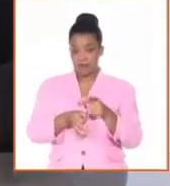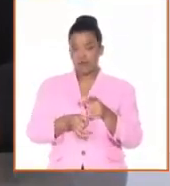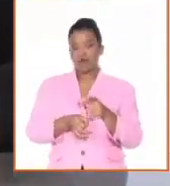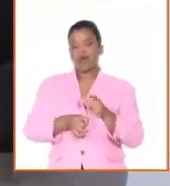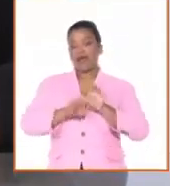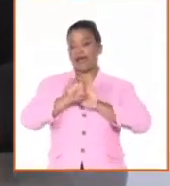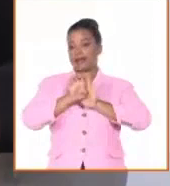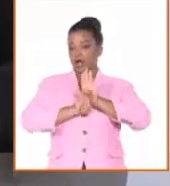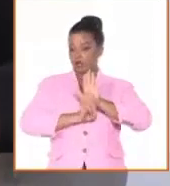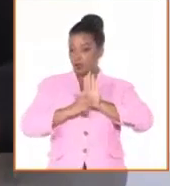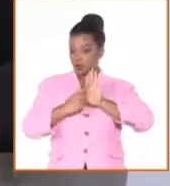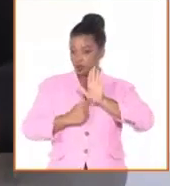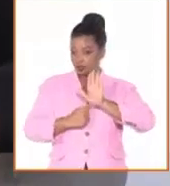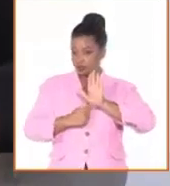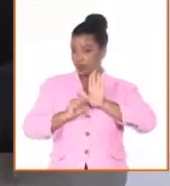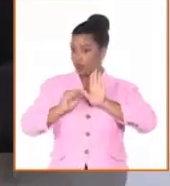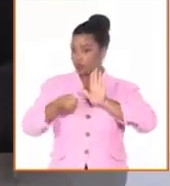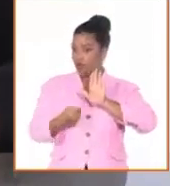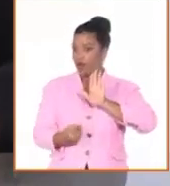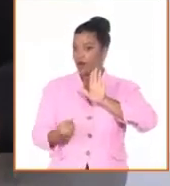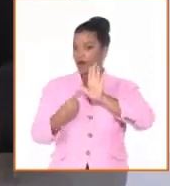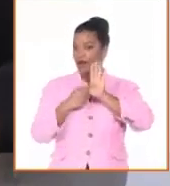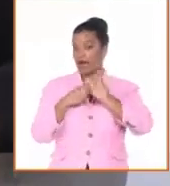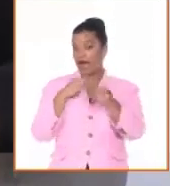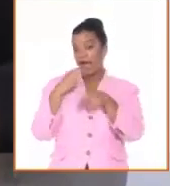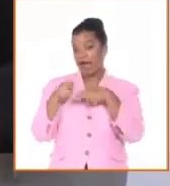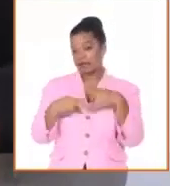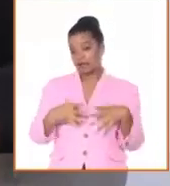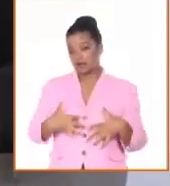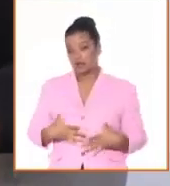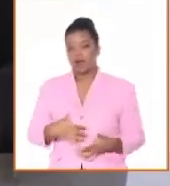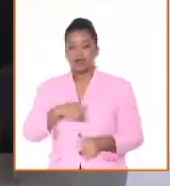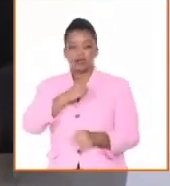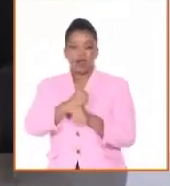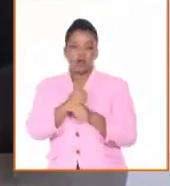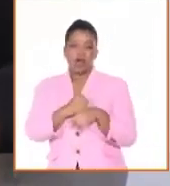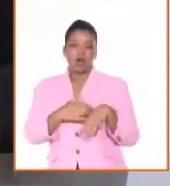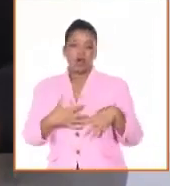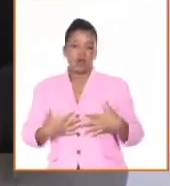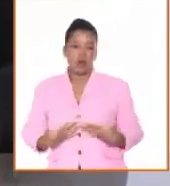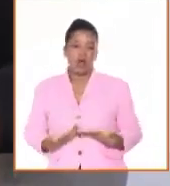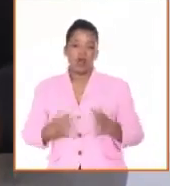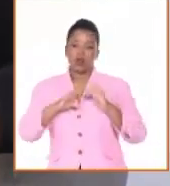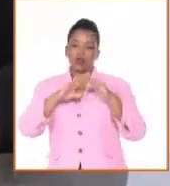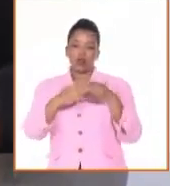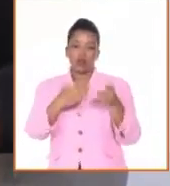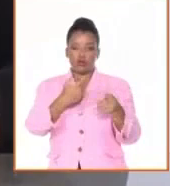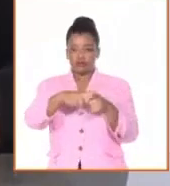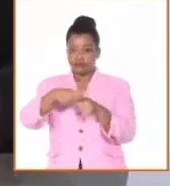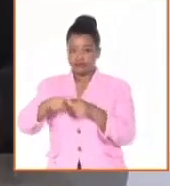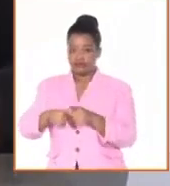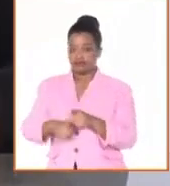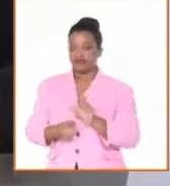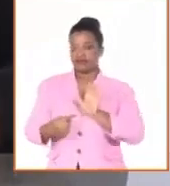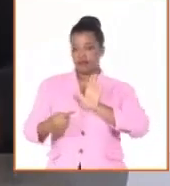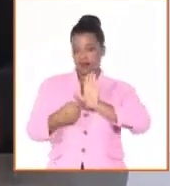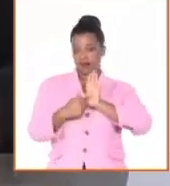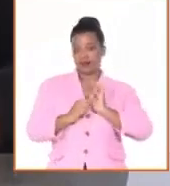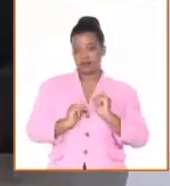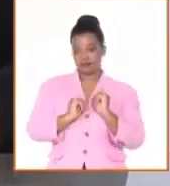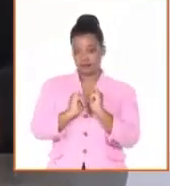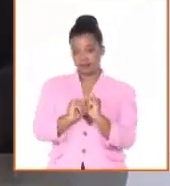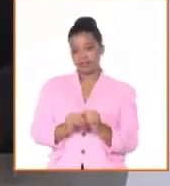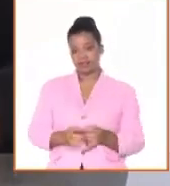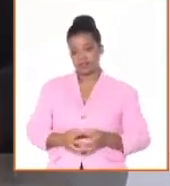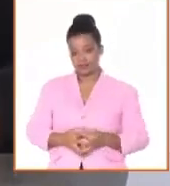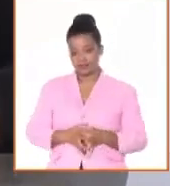cómo voy a hacer qué objeto me voy a plantear a ver todas las distintas facultades que pueden tener cada uno